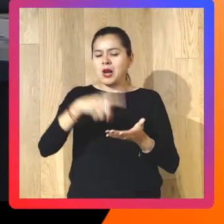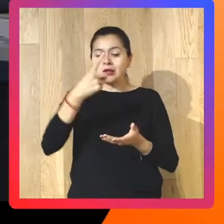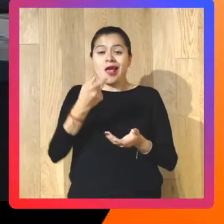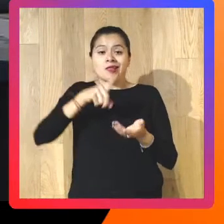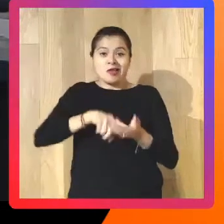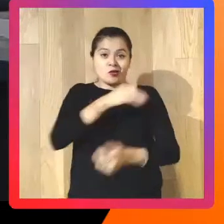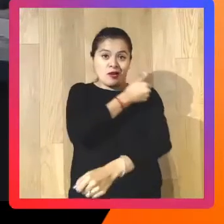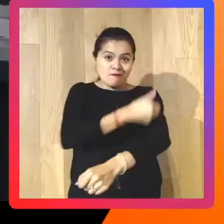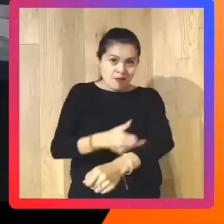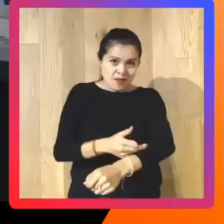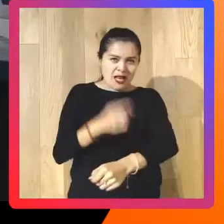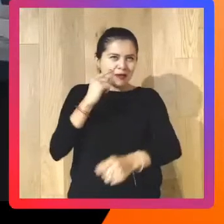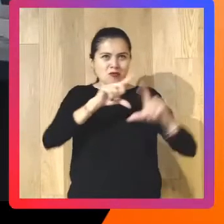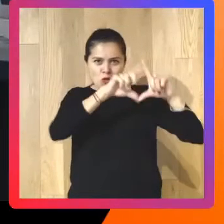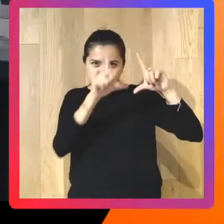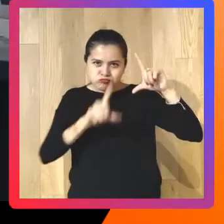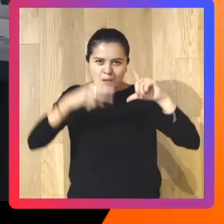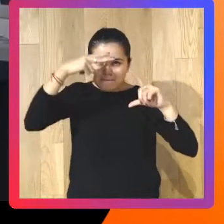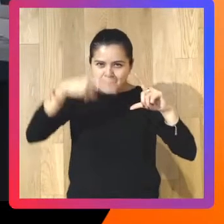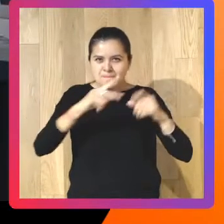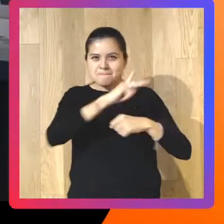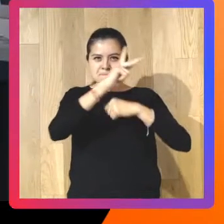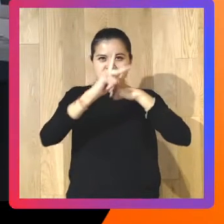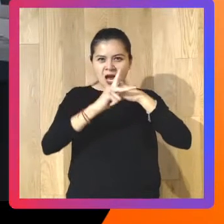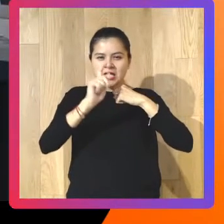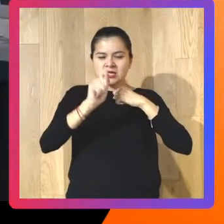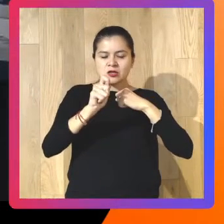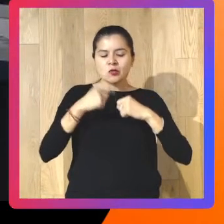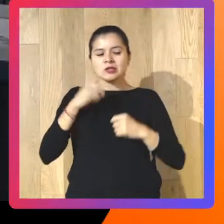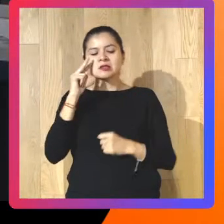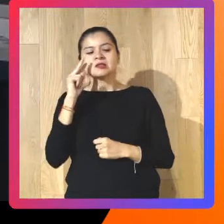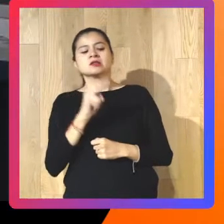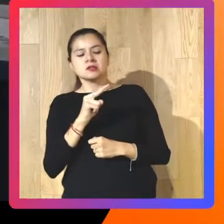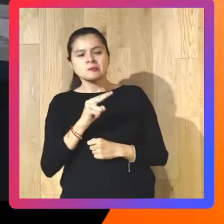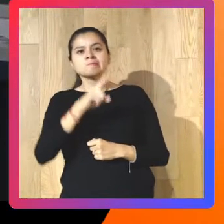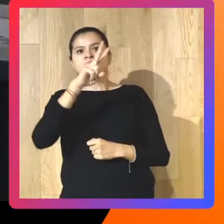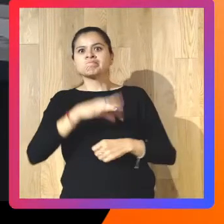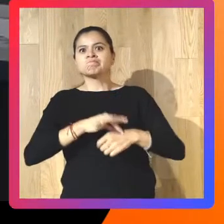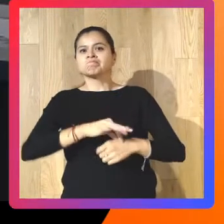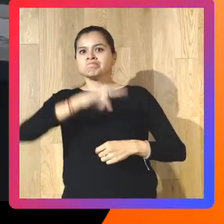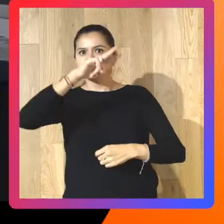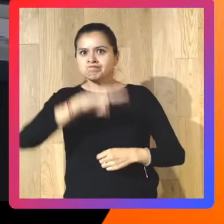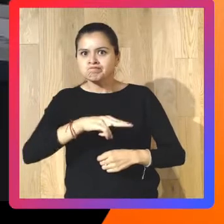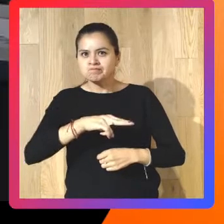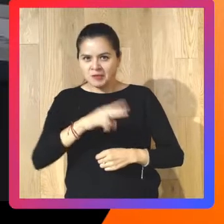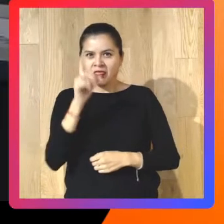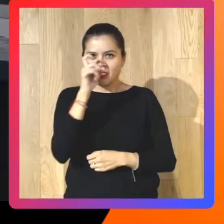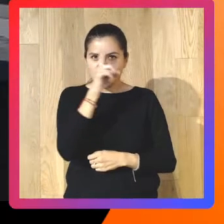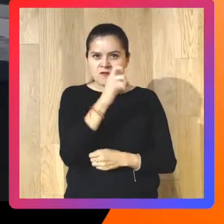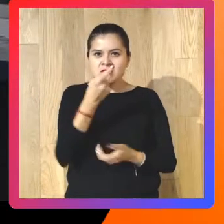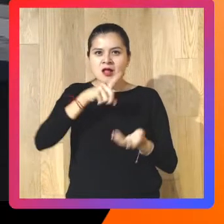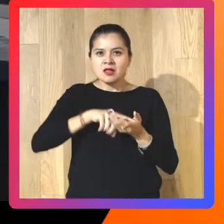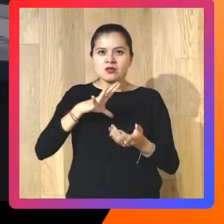y hablamos del país y ver esta cruda realidad también nos lleva a darnos cuenta que en medio de esto